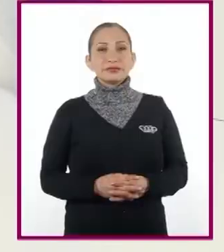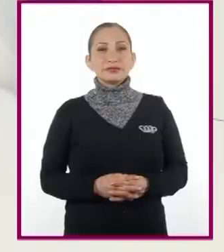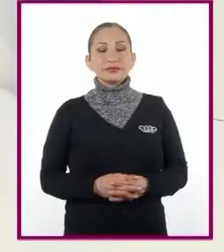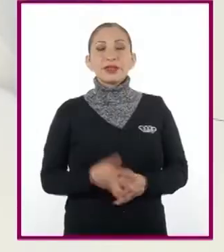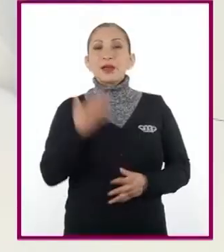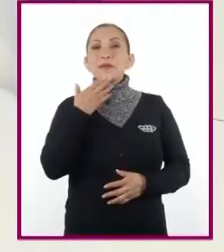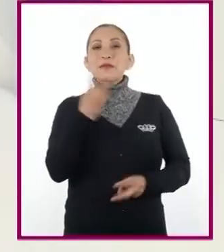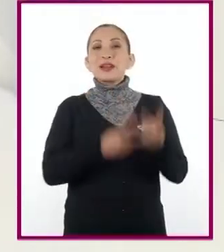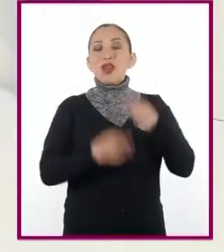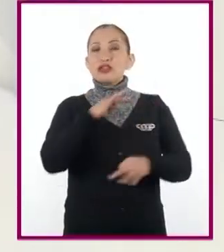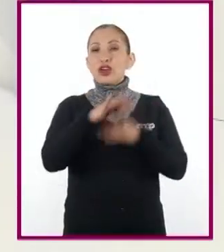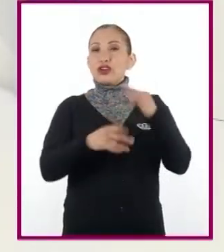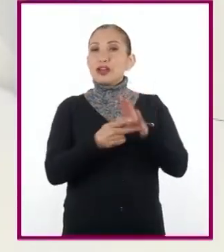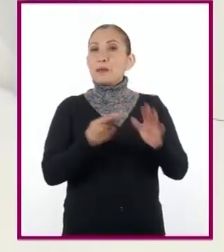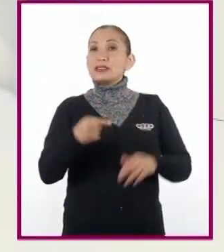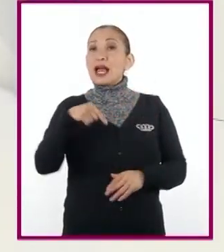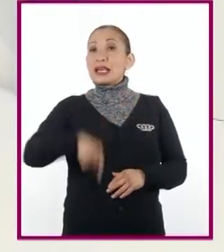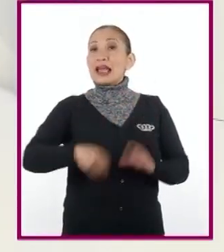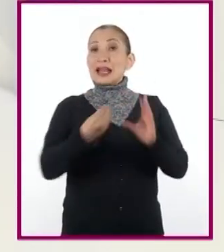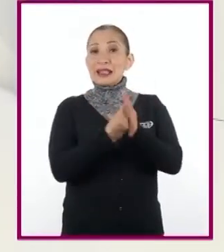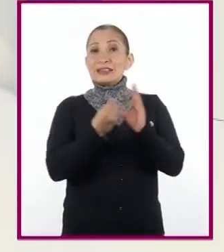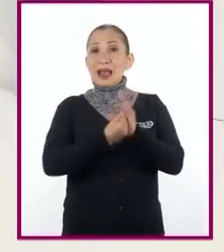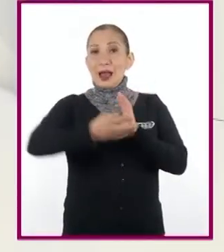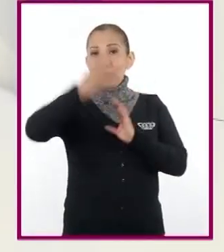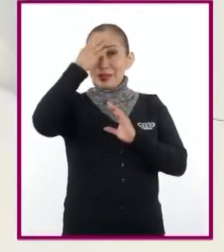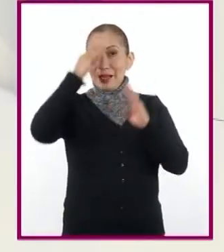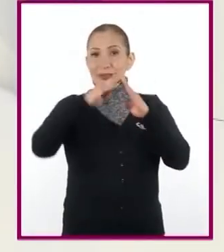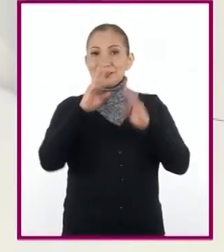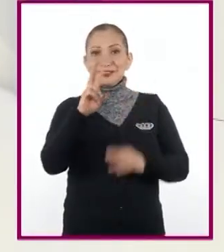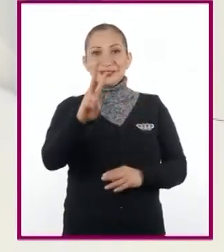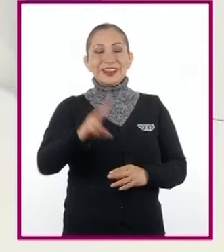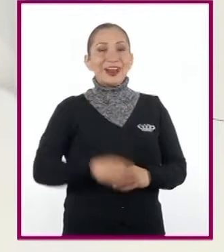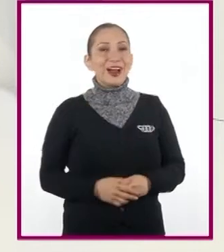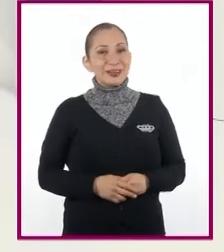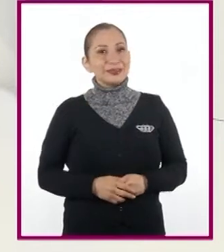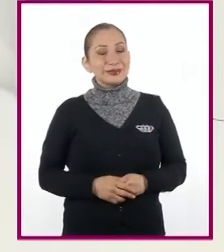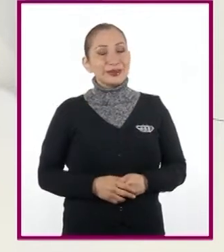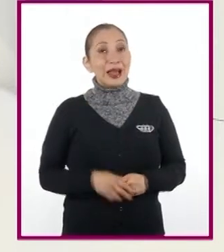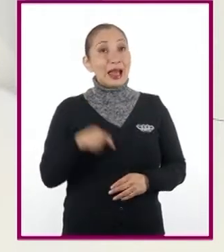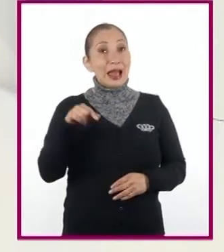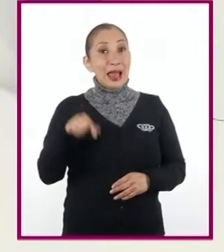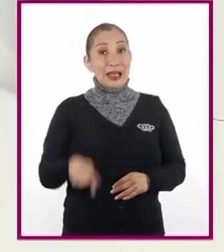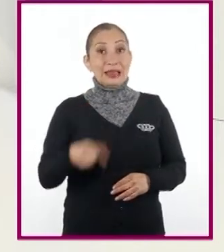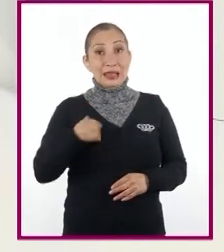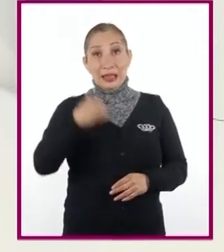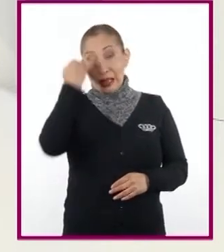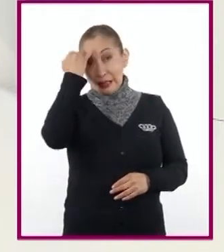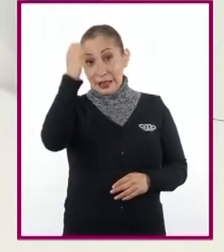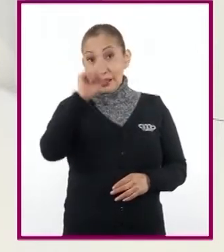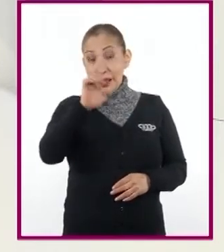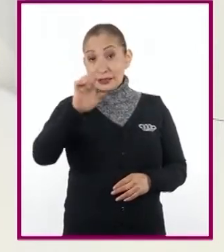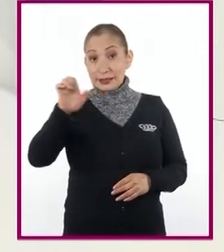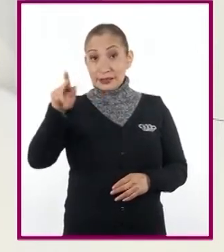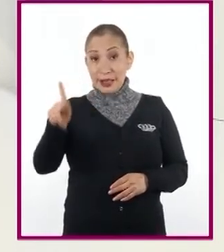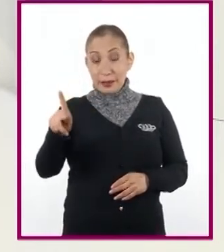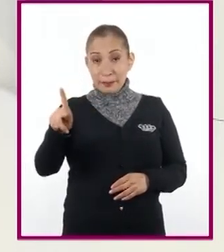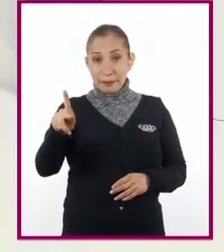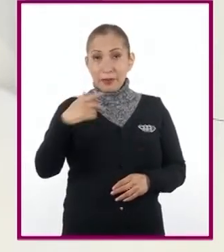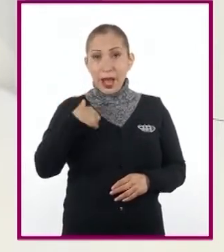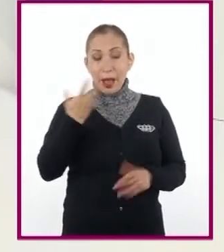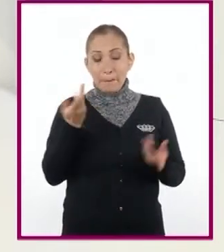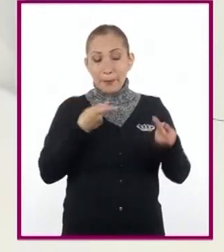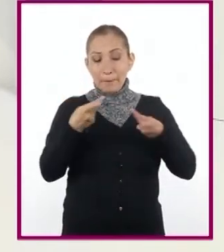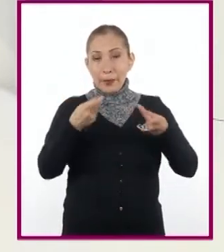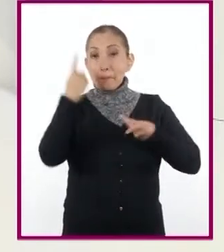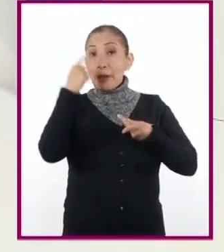Bienvenidas y bienvenidos nuevamente a una sesión más de Aprende en Casa 2, la estrategia que la Secretaría de Educación Pública ha